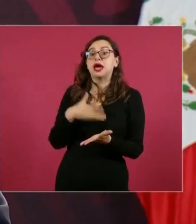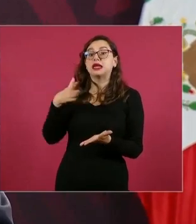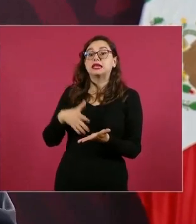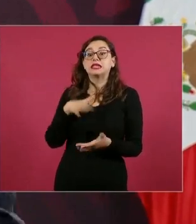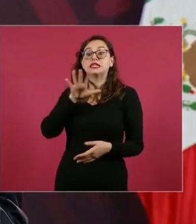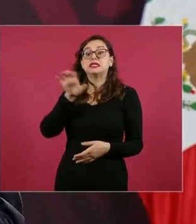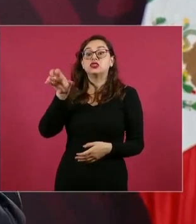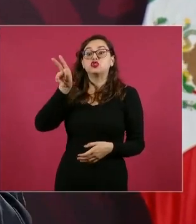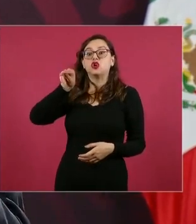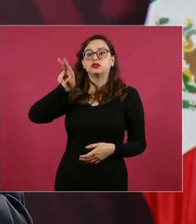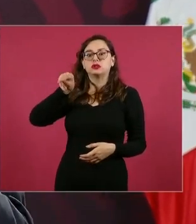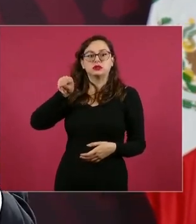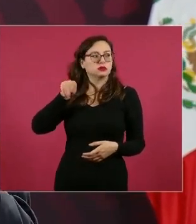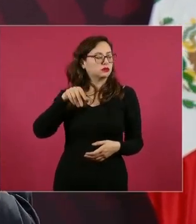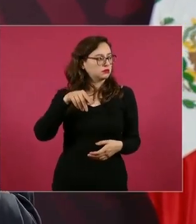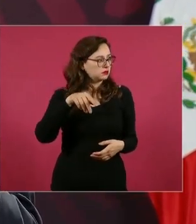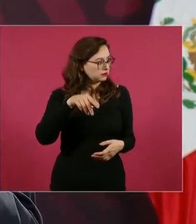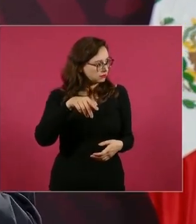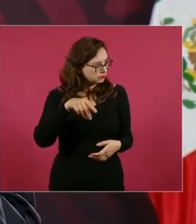580